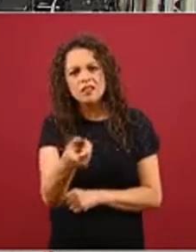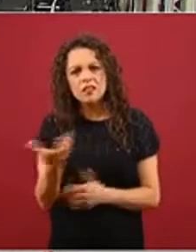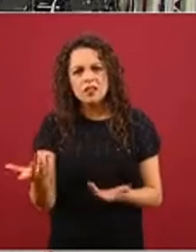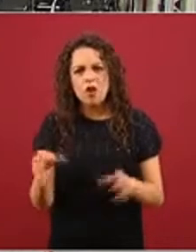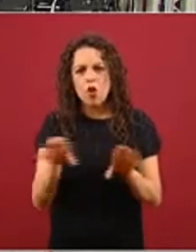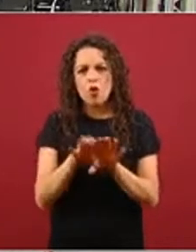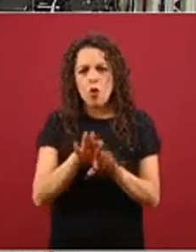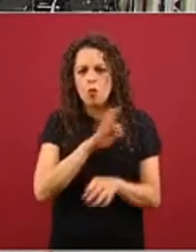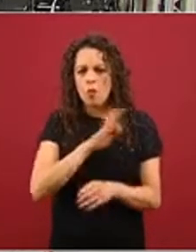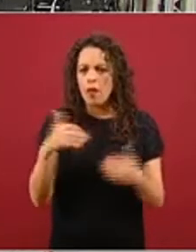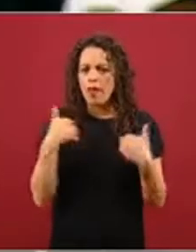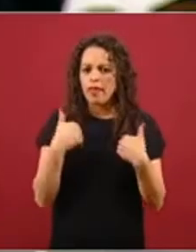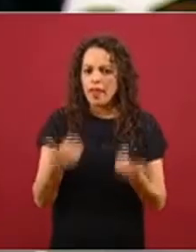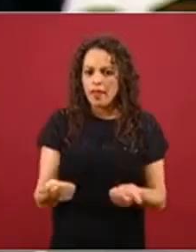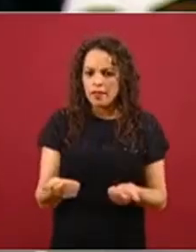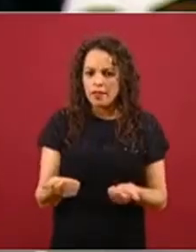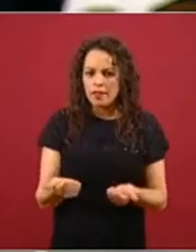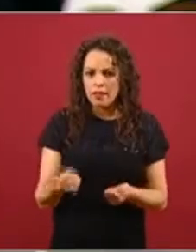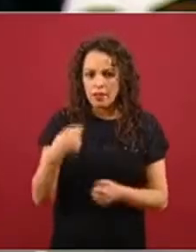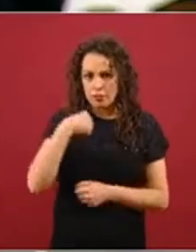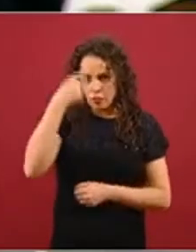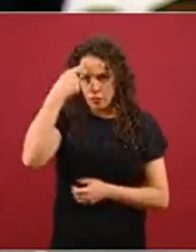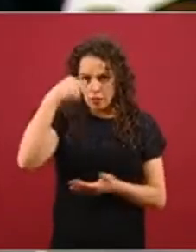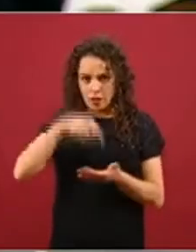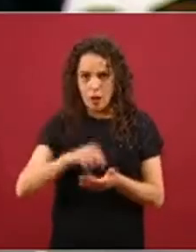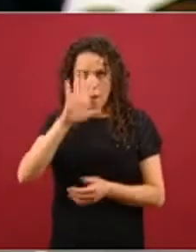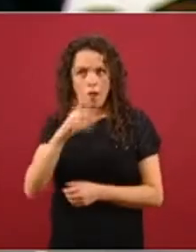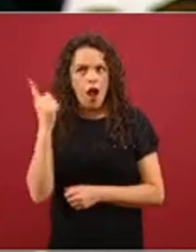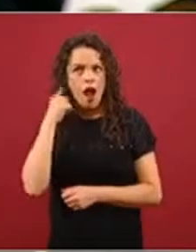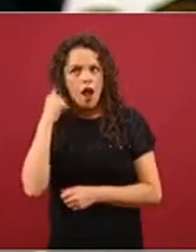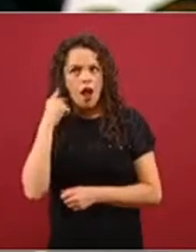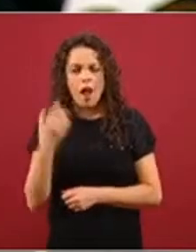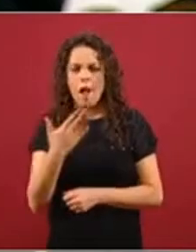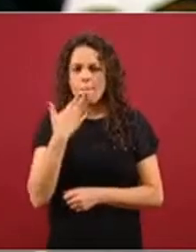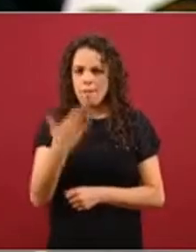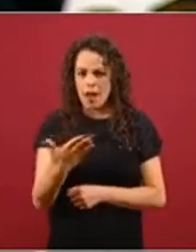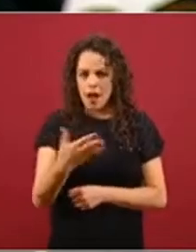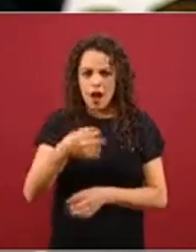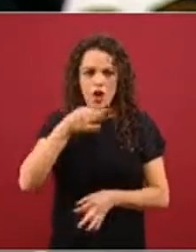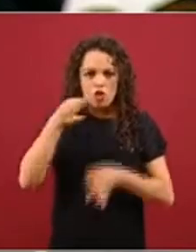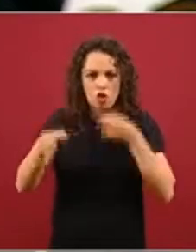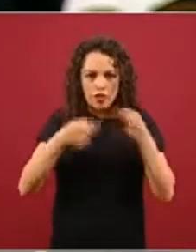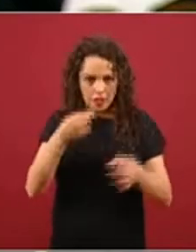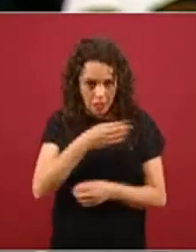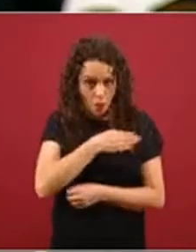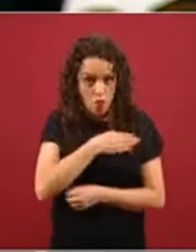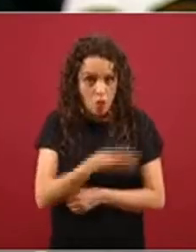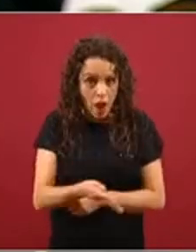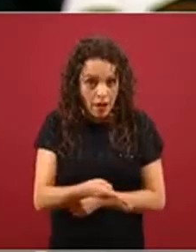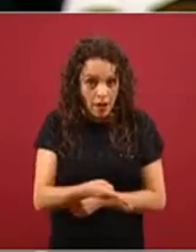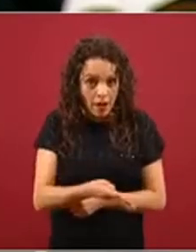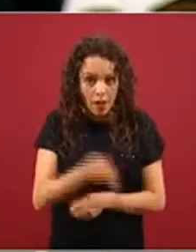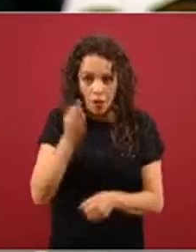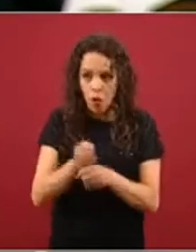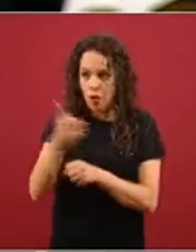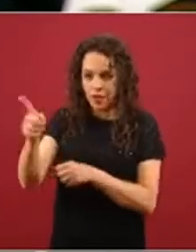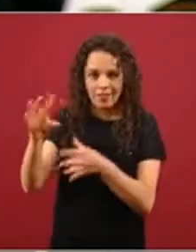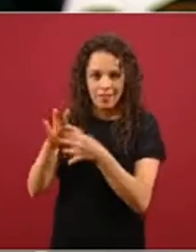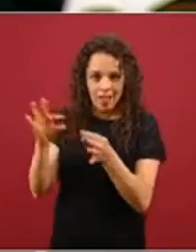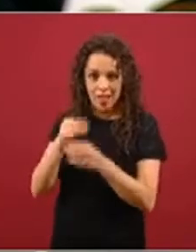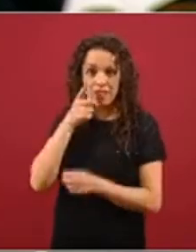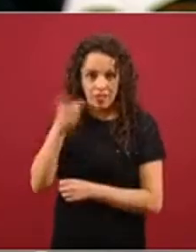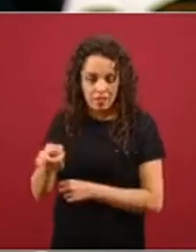podemos interpretarlo. Me suena a buenas noticias, entonces ahorita lo acaba de comentar. Y